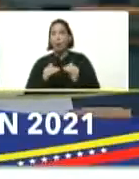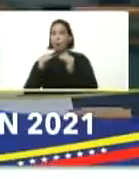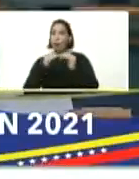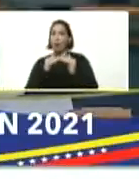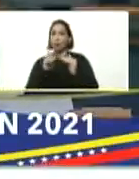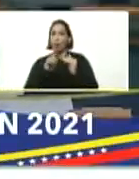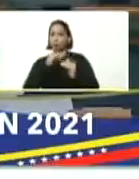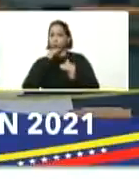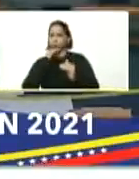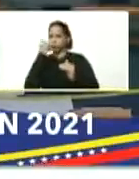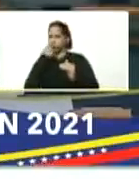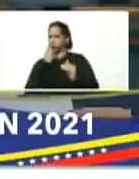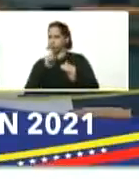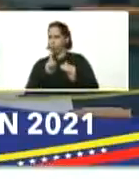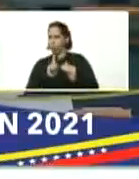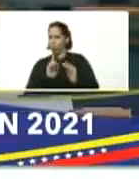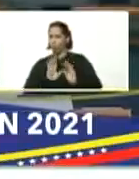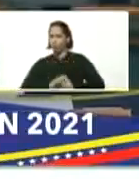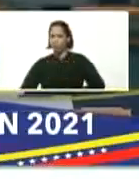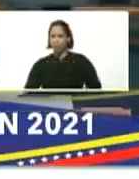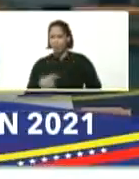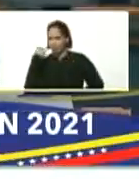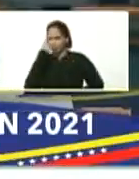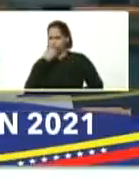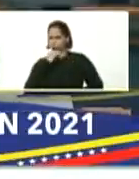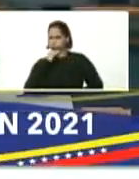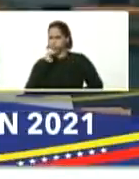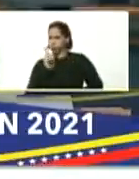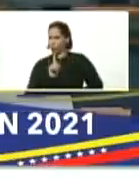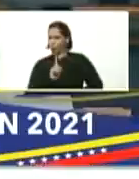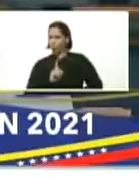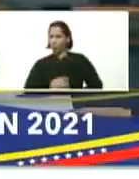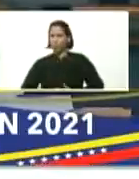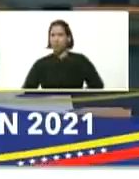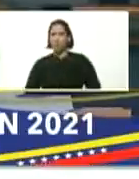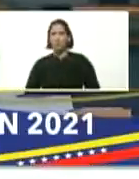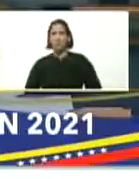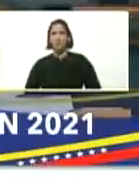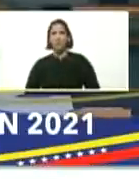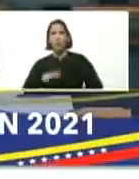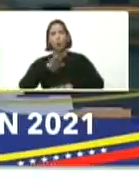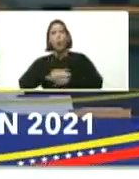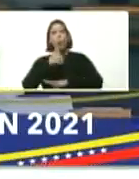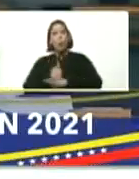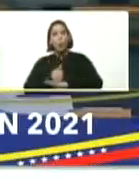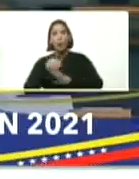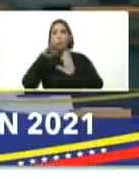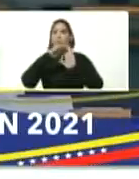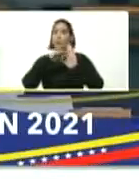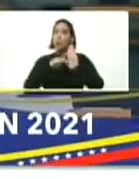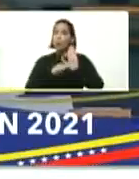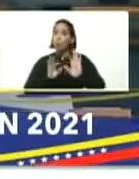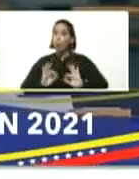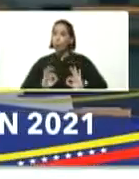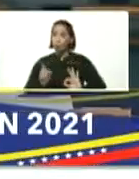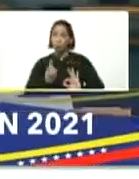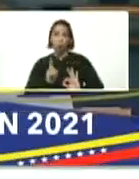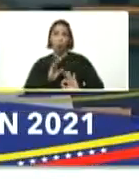me ponga bravo, no se me ponga brava. Es culpa de protocolo, no es mi